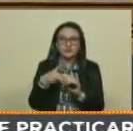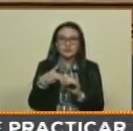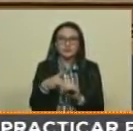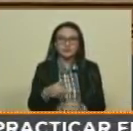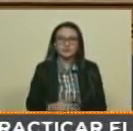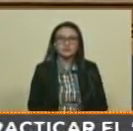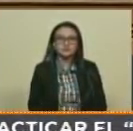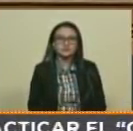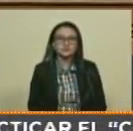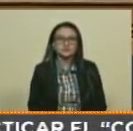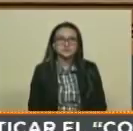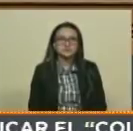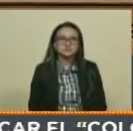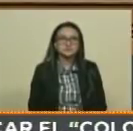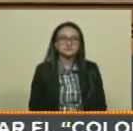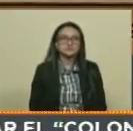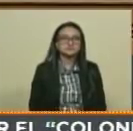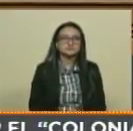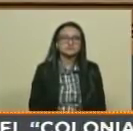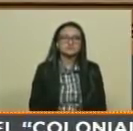Y por si fuera poco,